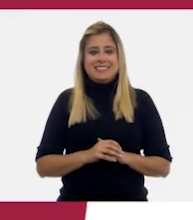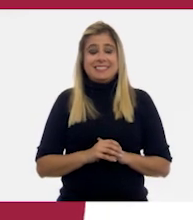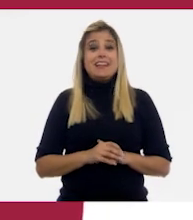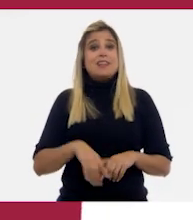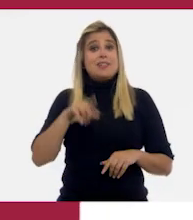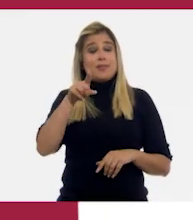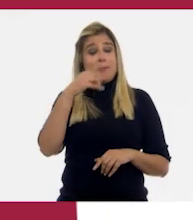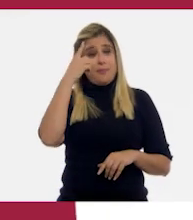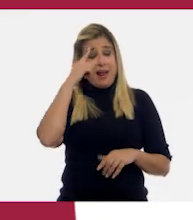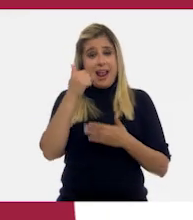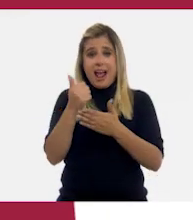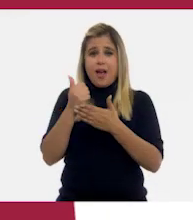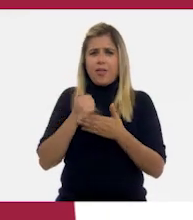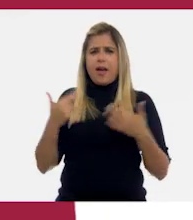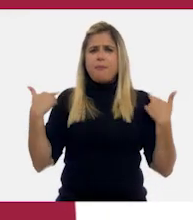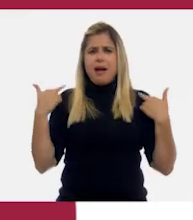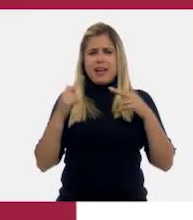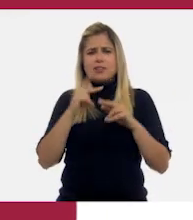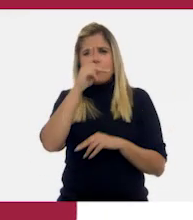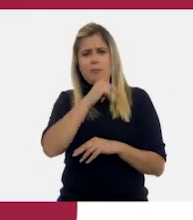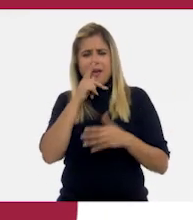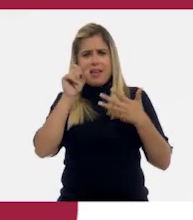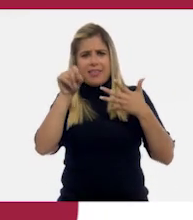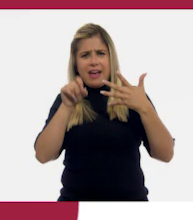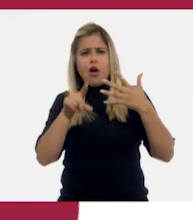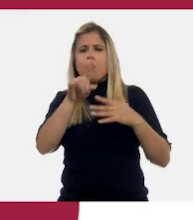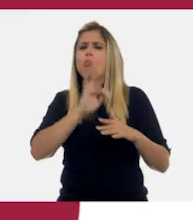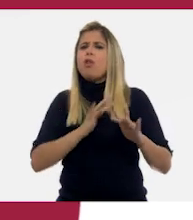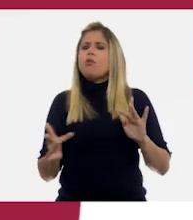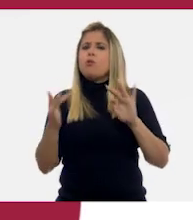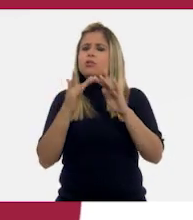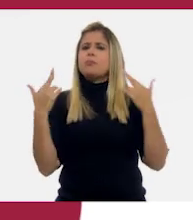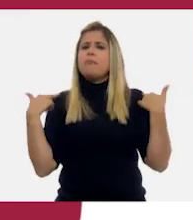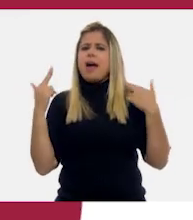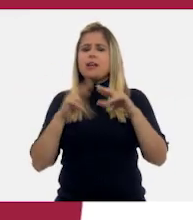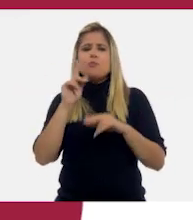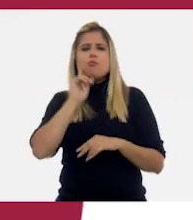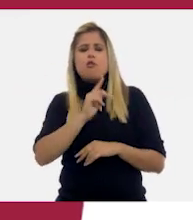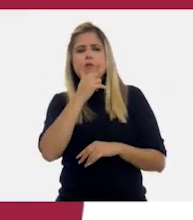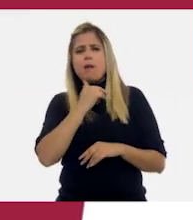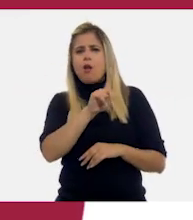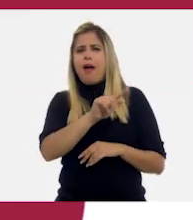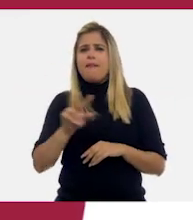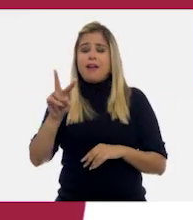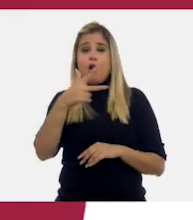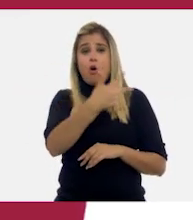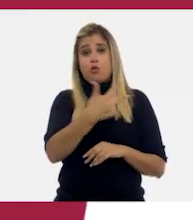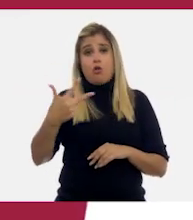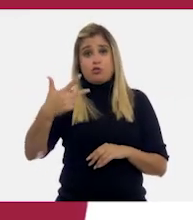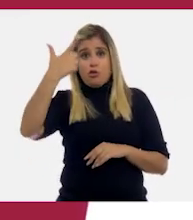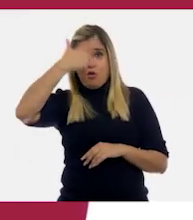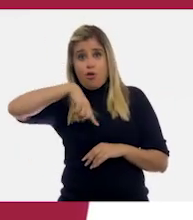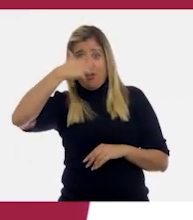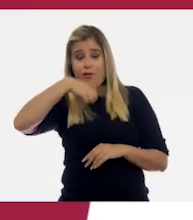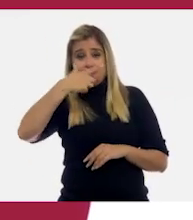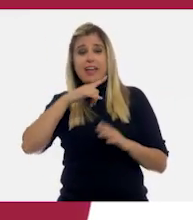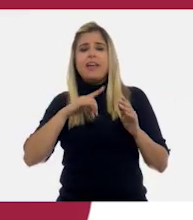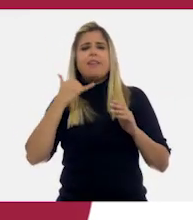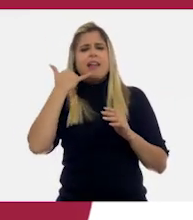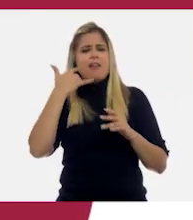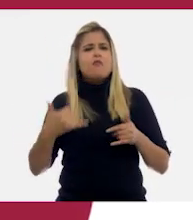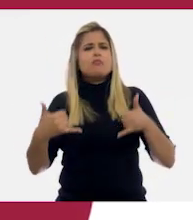Para solicitar apoyo pedagógico, comunícate con maestras y maestros de lunes a viernes de 8 a 20 horas al